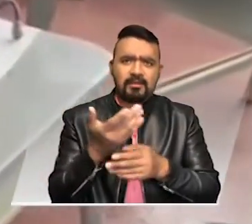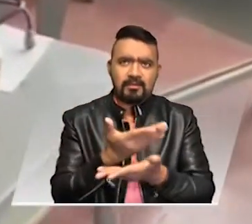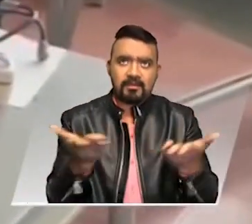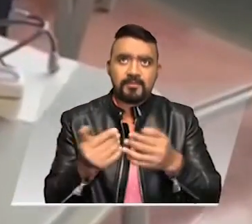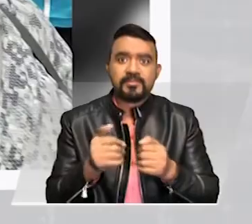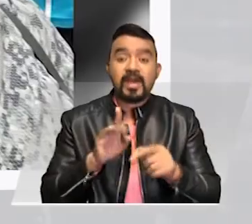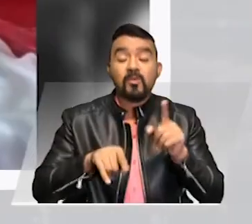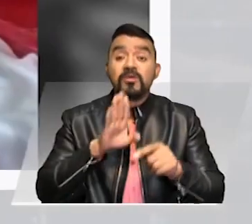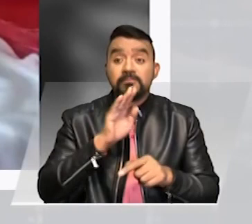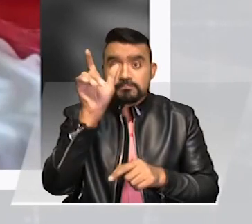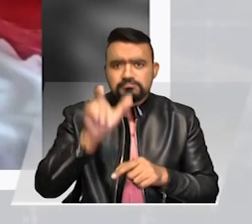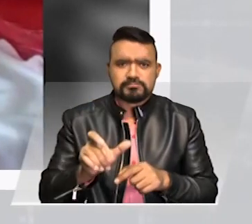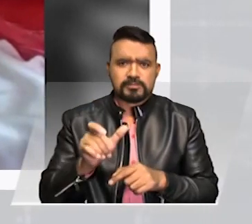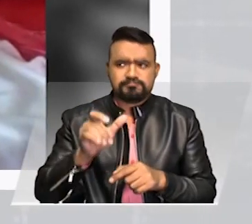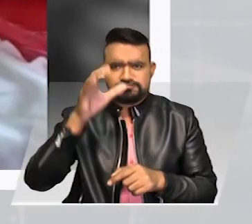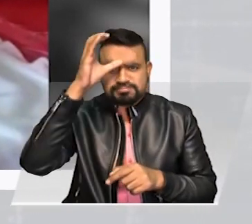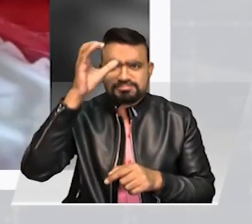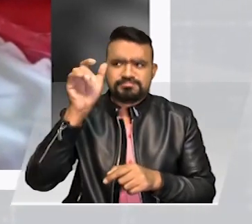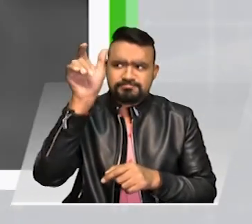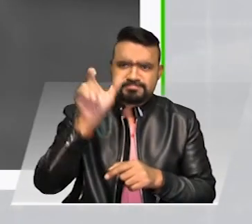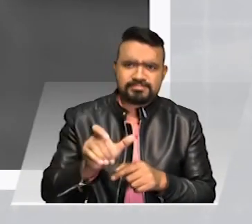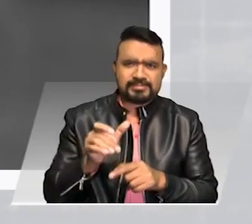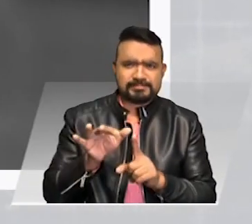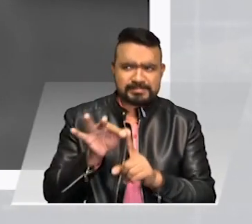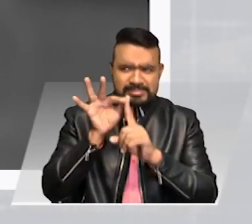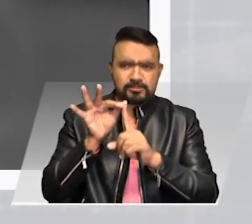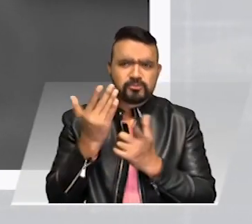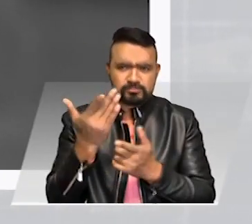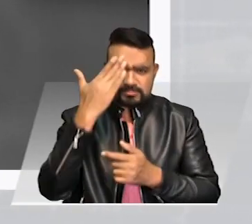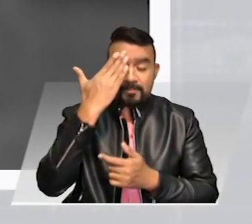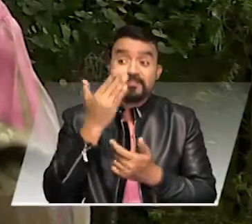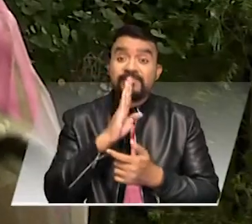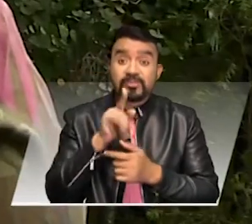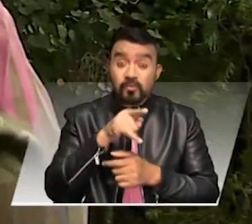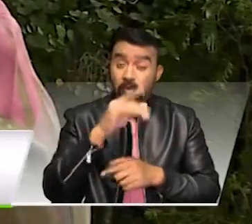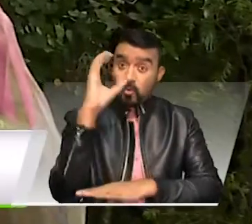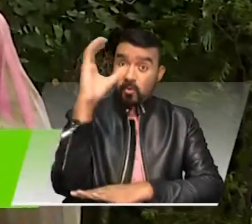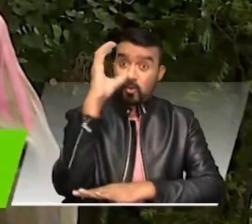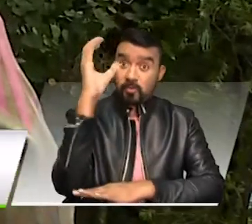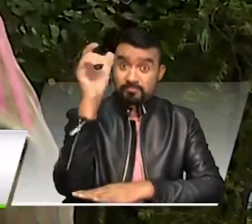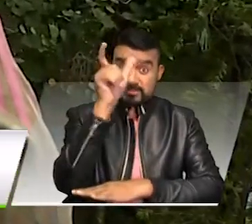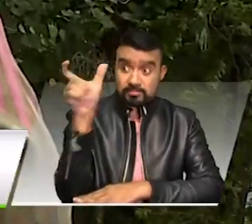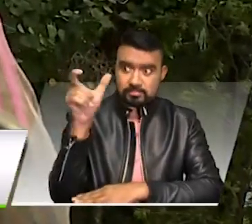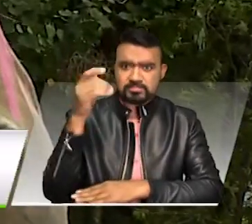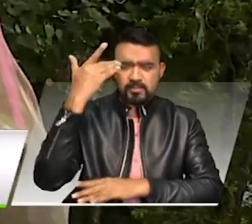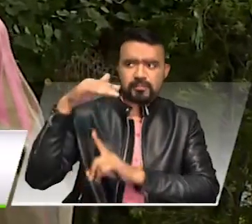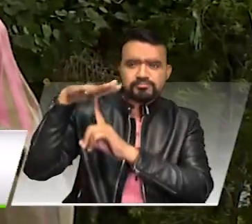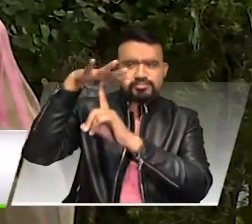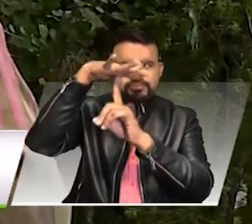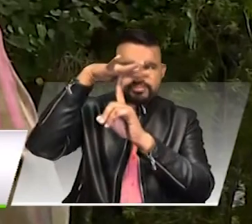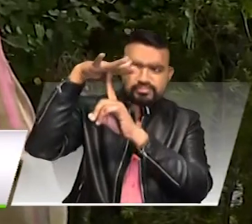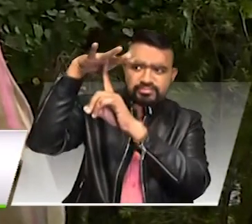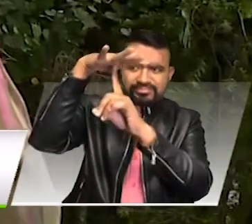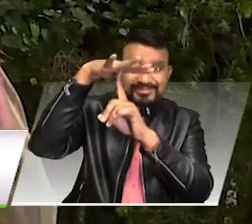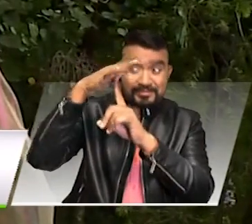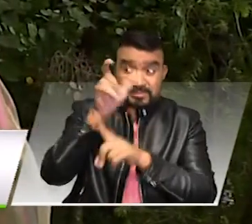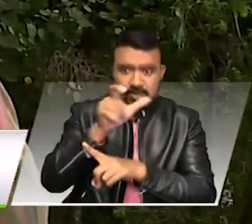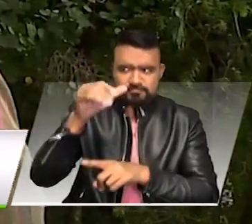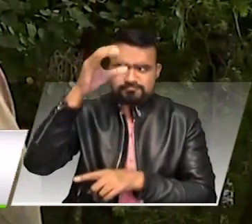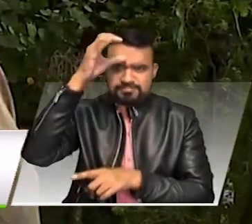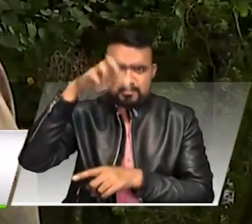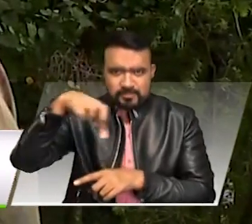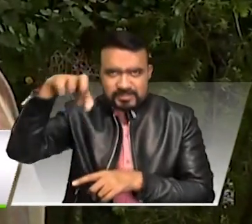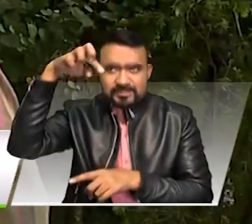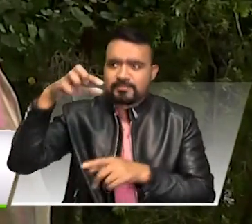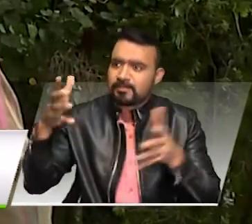los especialistas tanto de las fuerzas aéreas de colombia como de eeuu siempre buscando el bienestar de la gente y no se